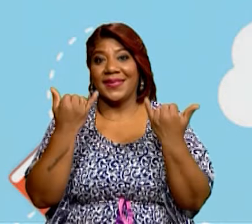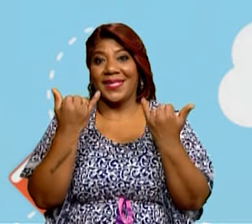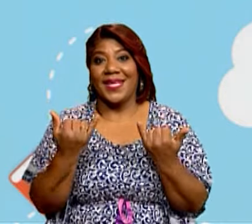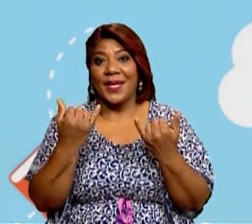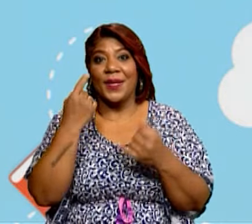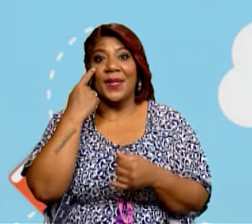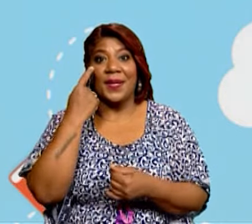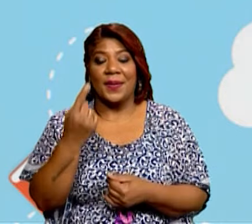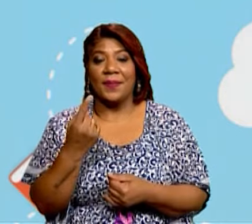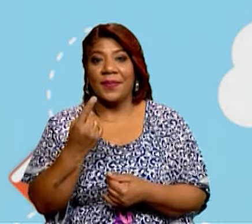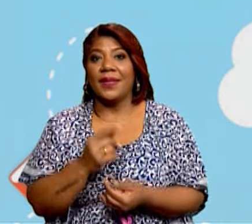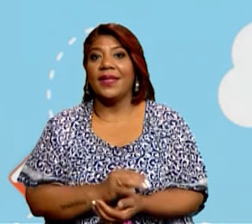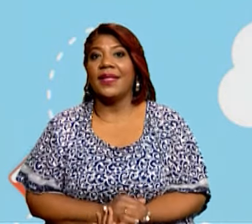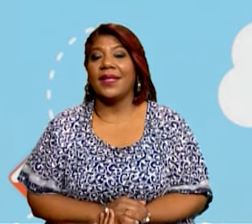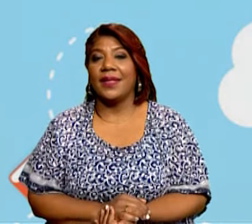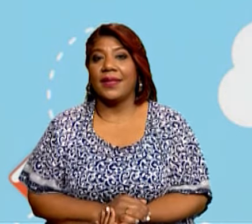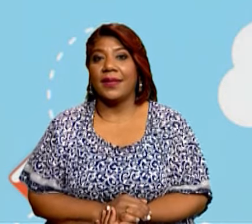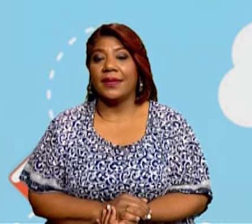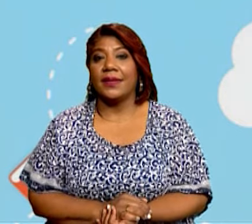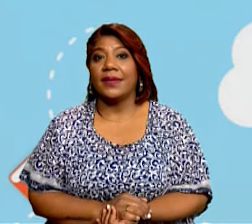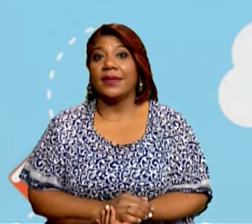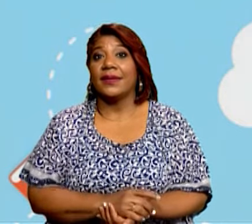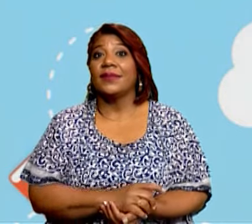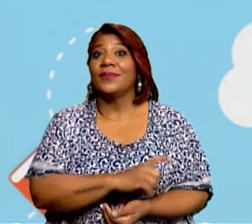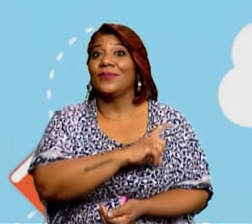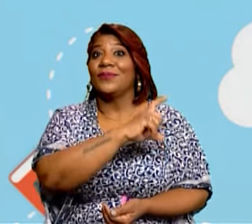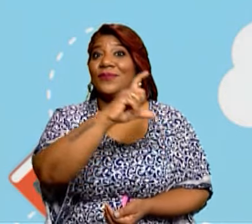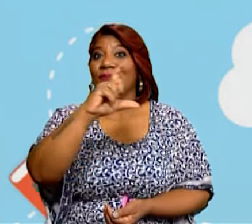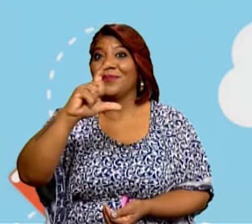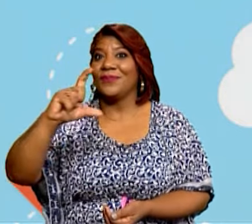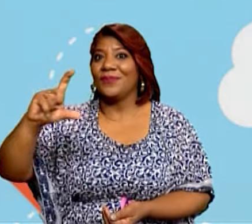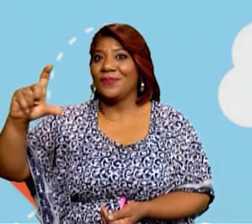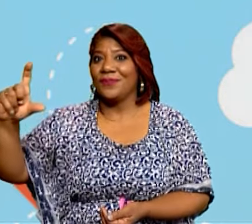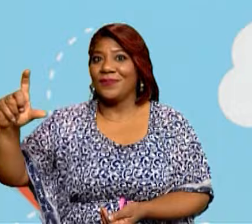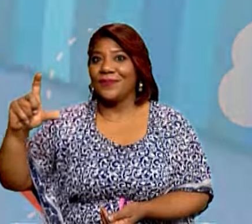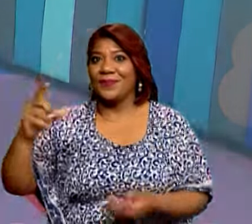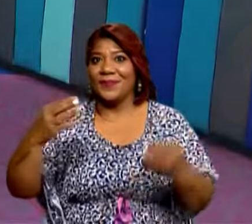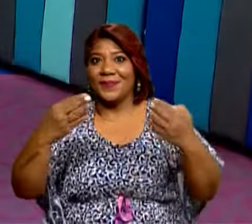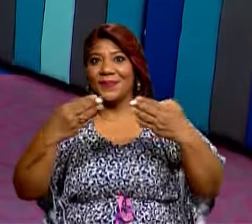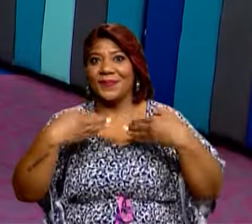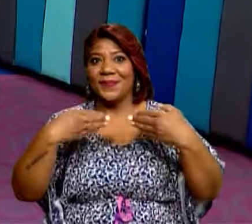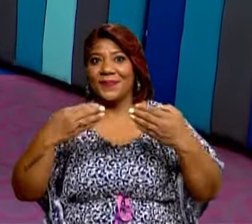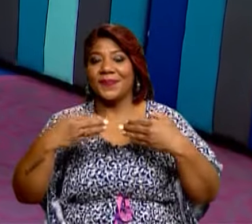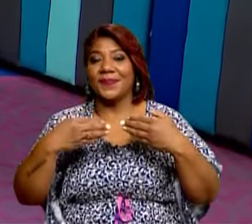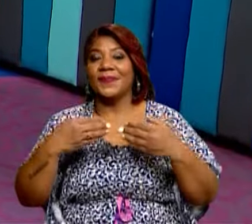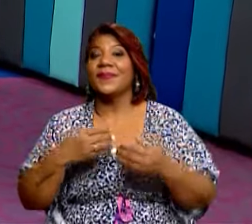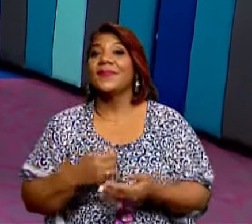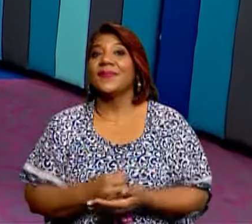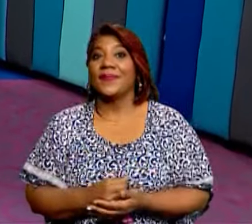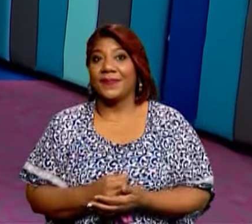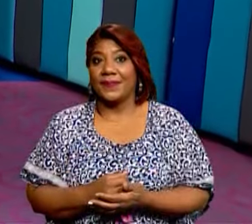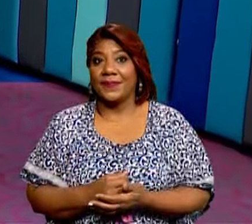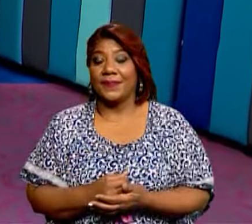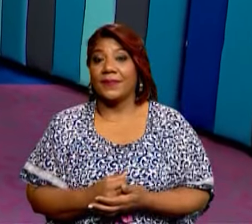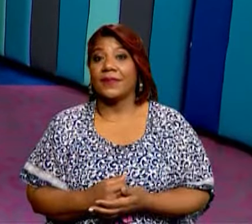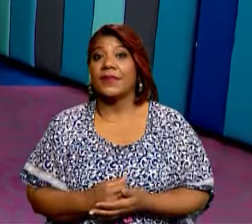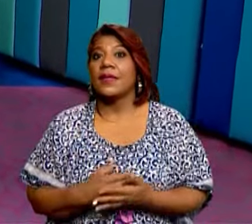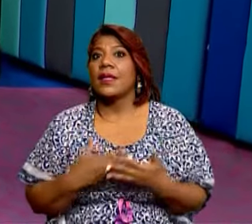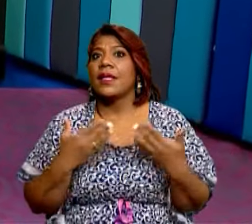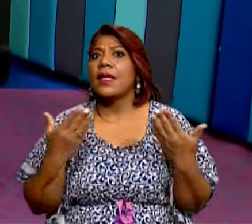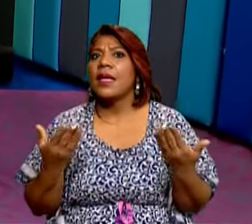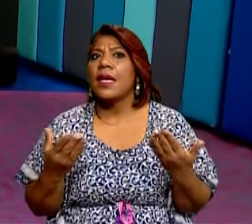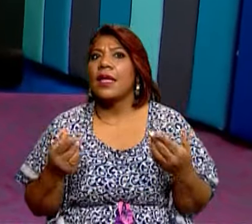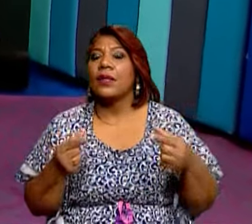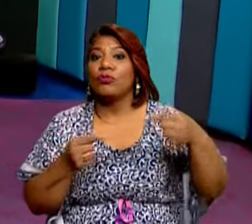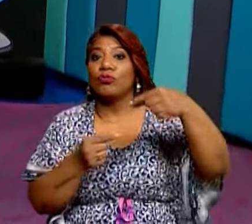aquí donde tenemos el mapa de nuestra República de Panamá. Este mapa es un rompecabezas que